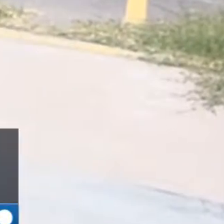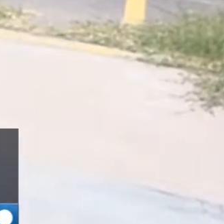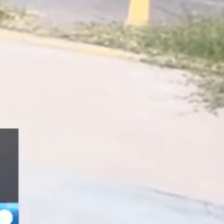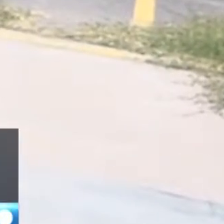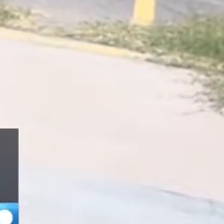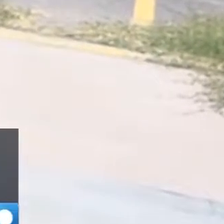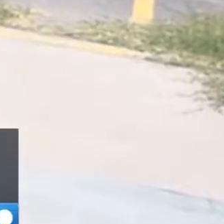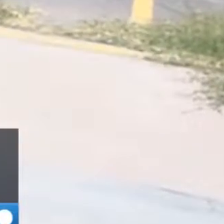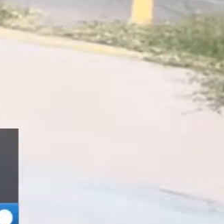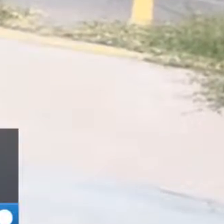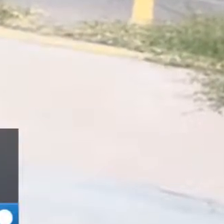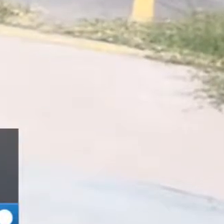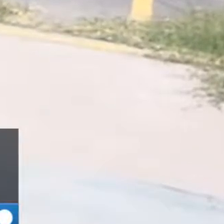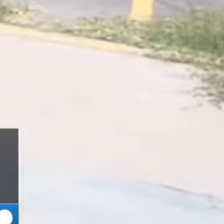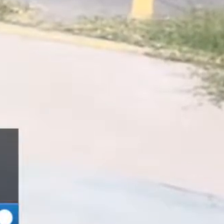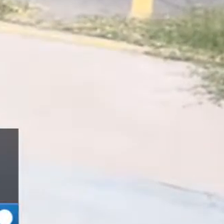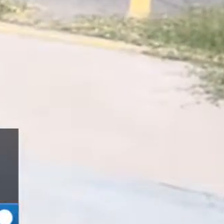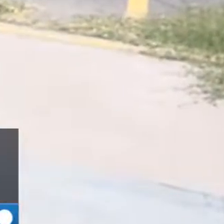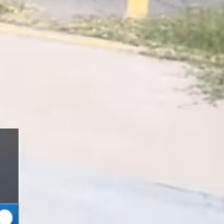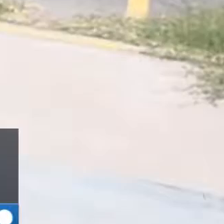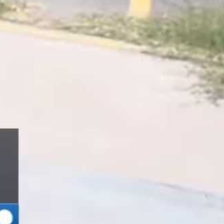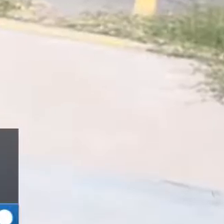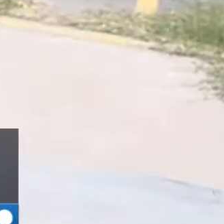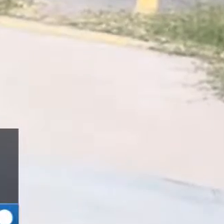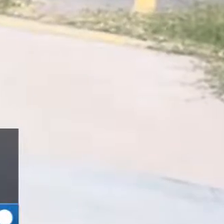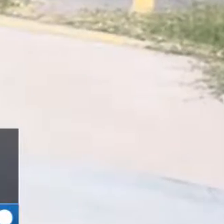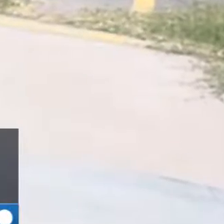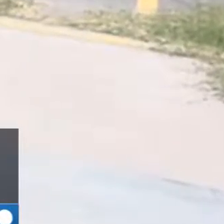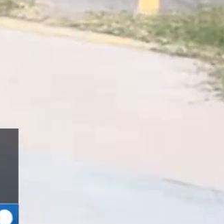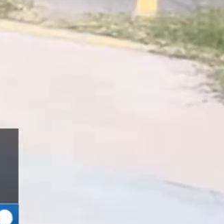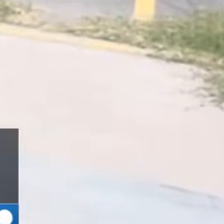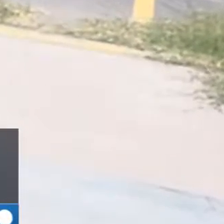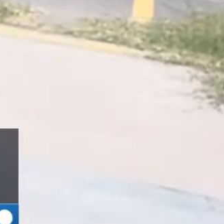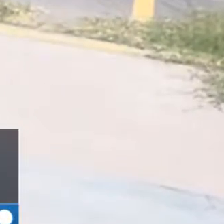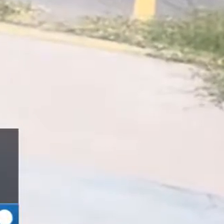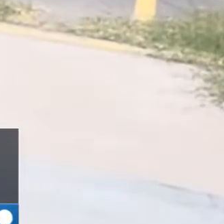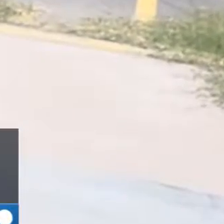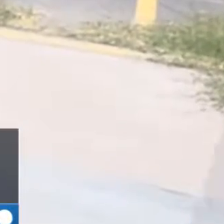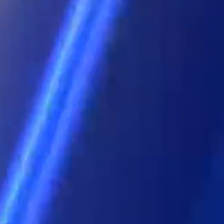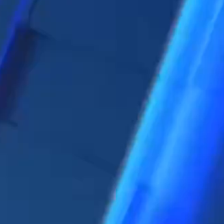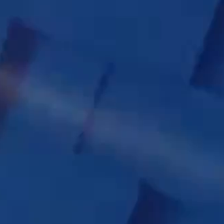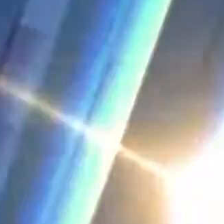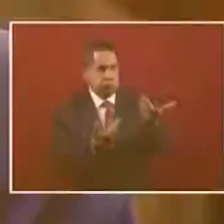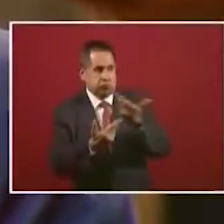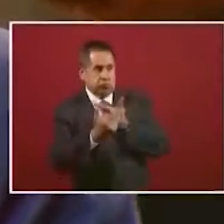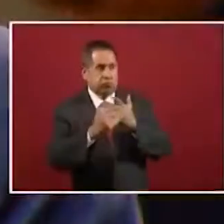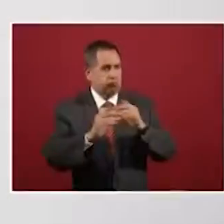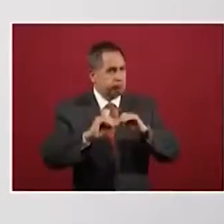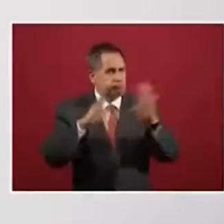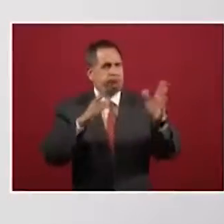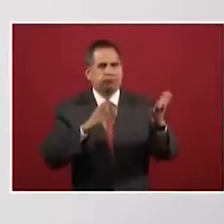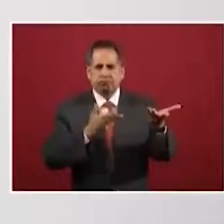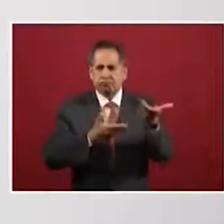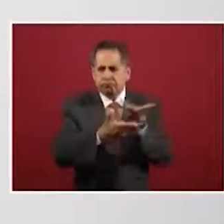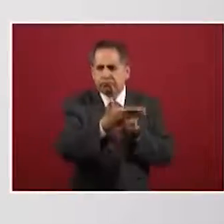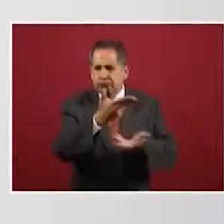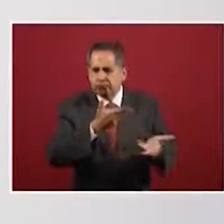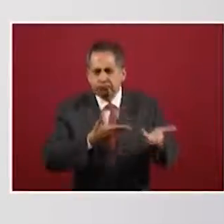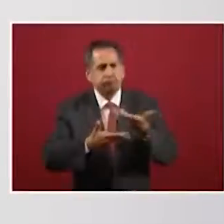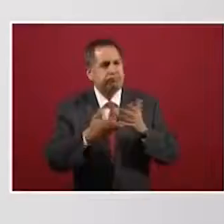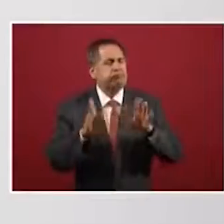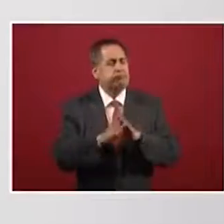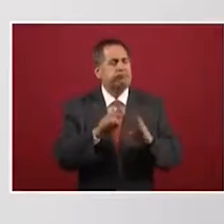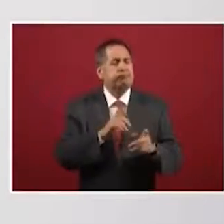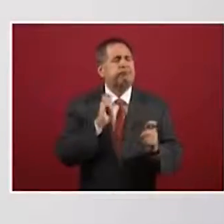10 si estamos con él porque si se ha visto mucho cambio aquí el común de los entrevistados